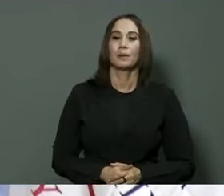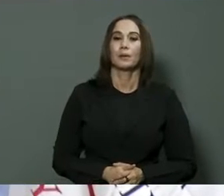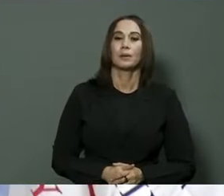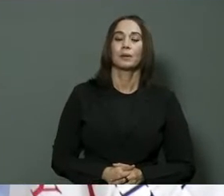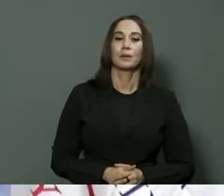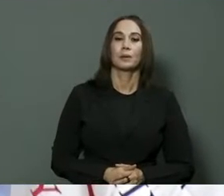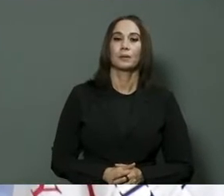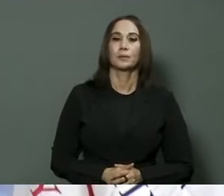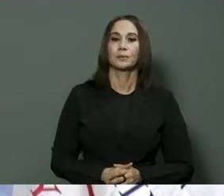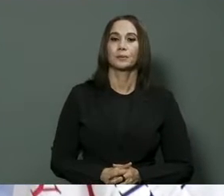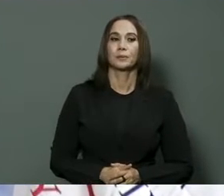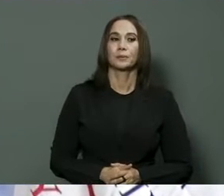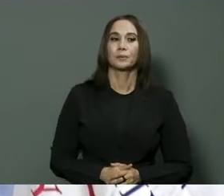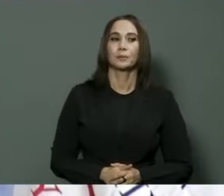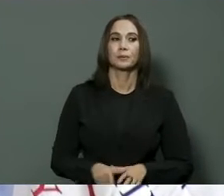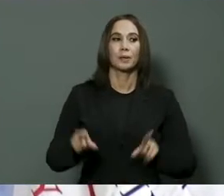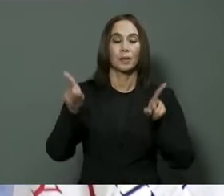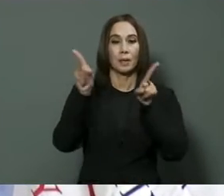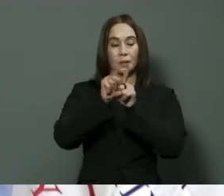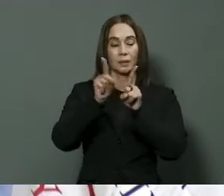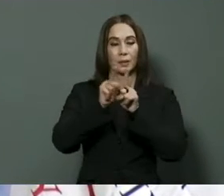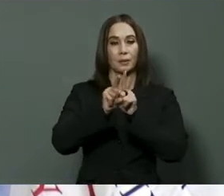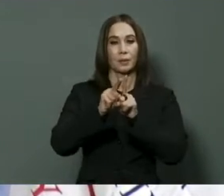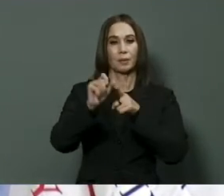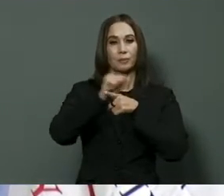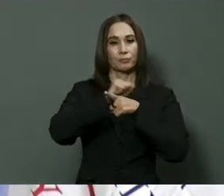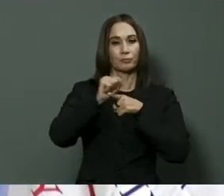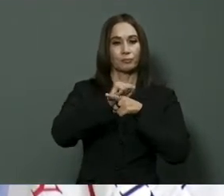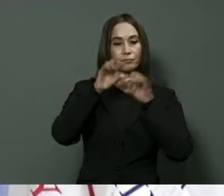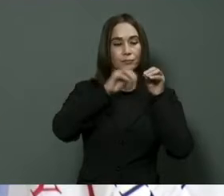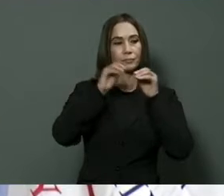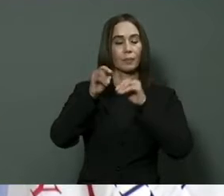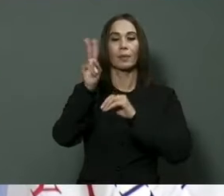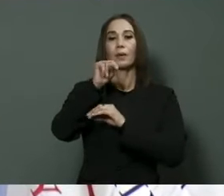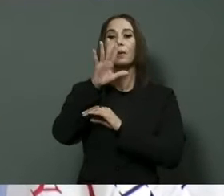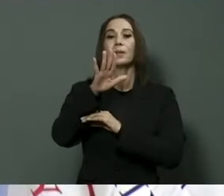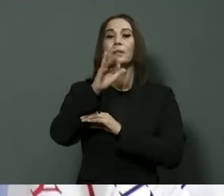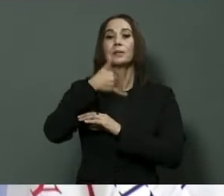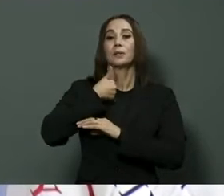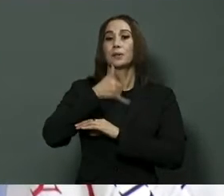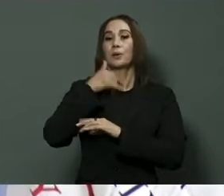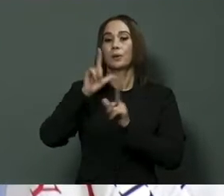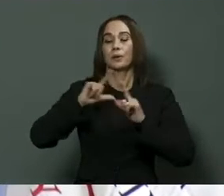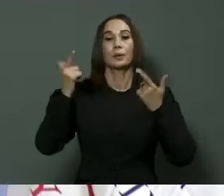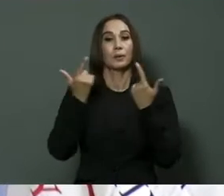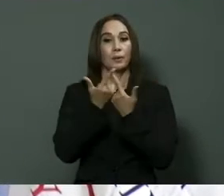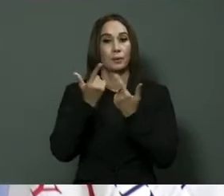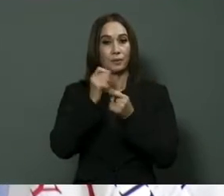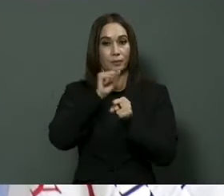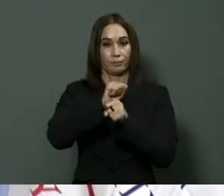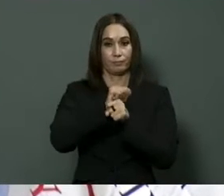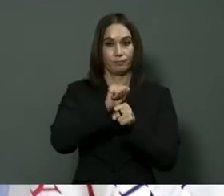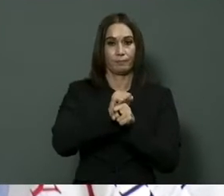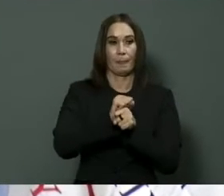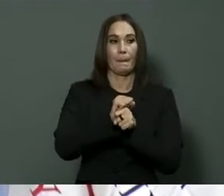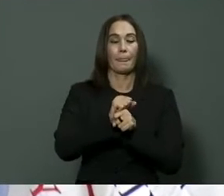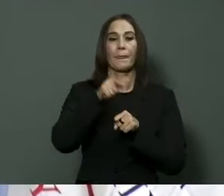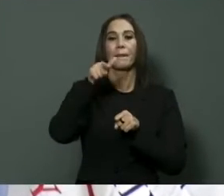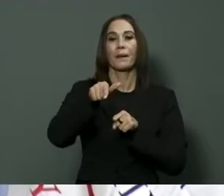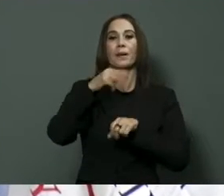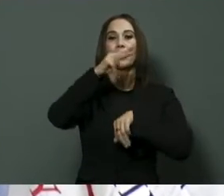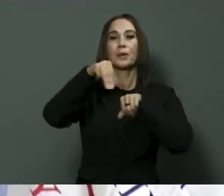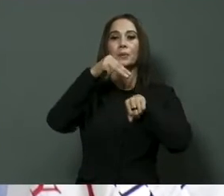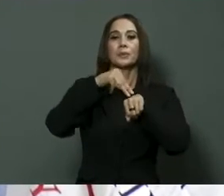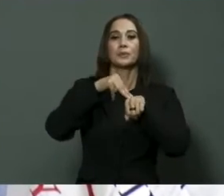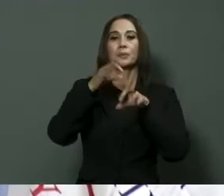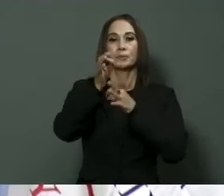Asimismo, vamos a capacitar 25 jóvenes de los barrios a intervenir en este municipio